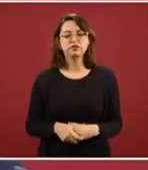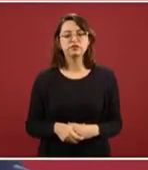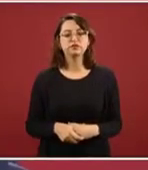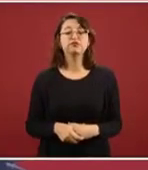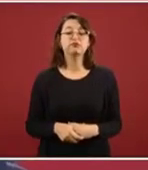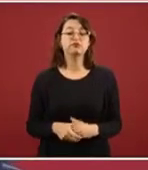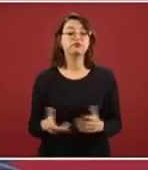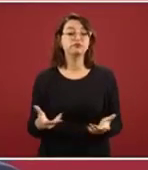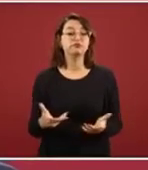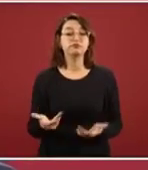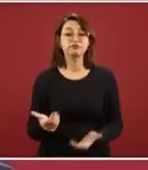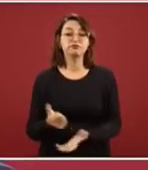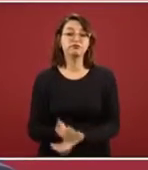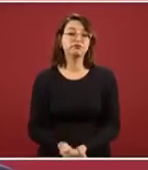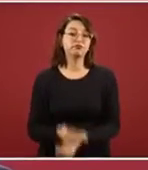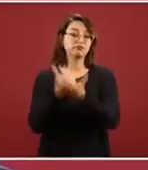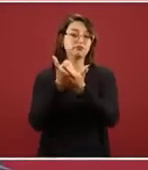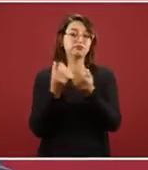ayuda mucho.